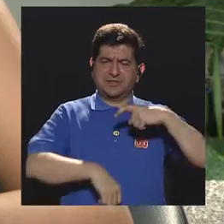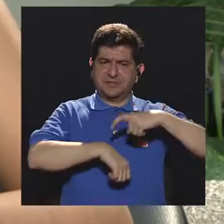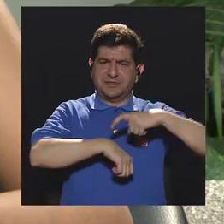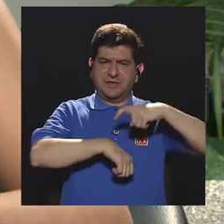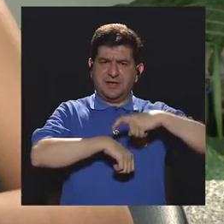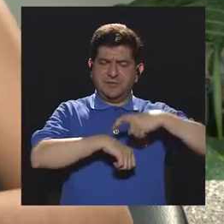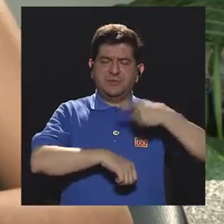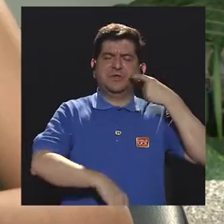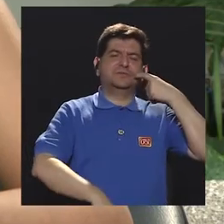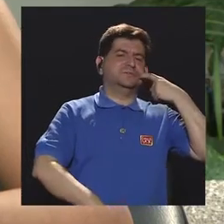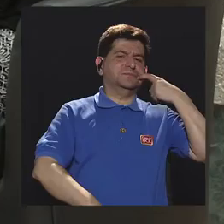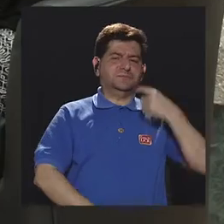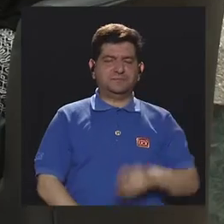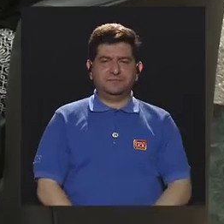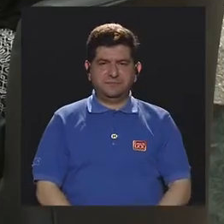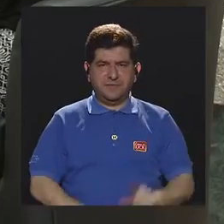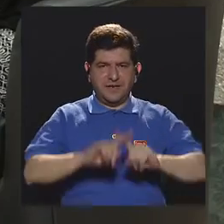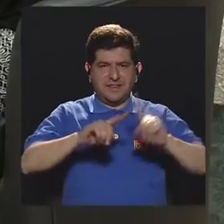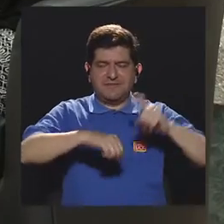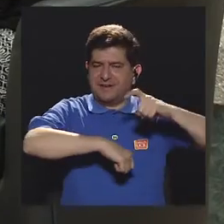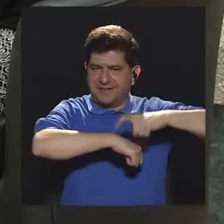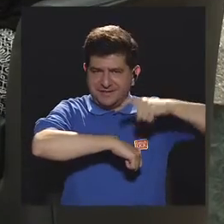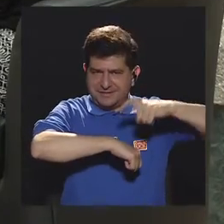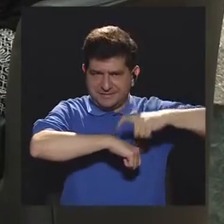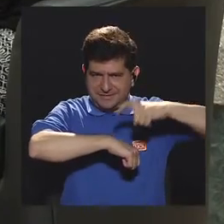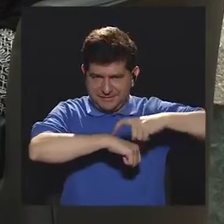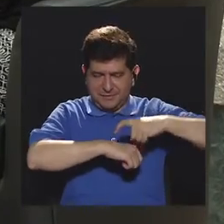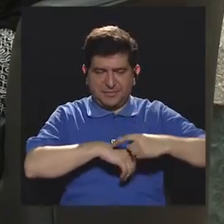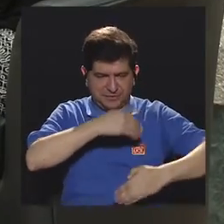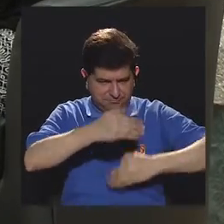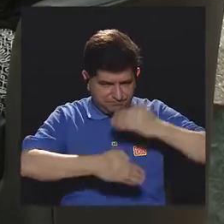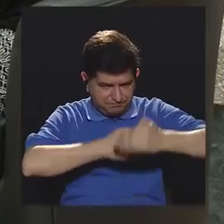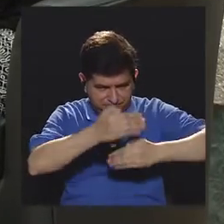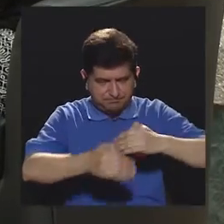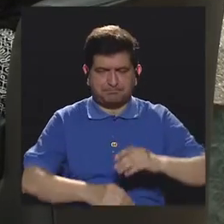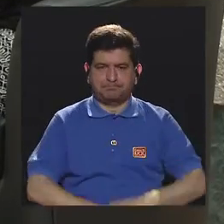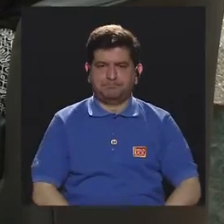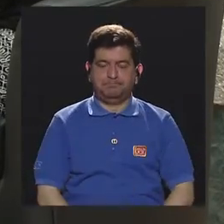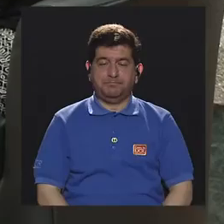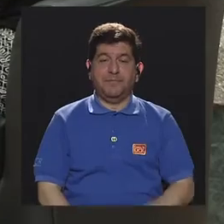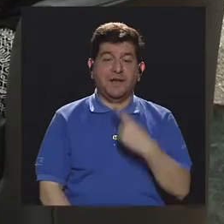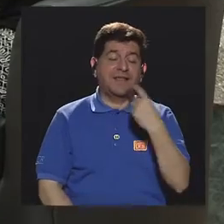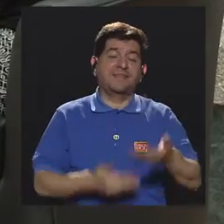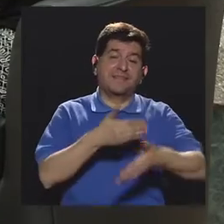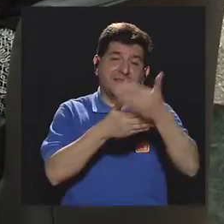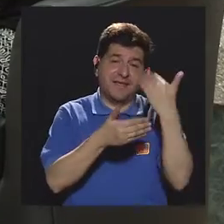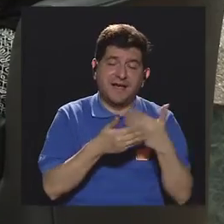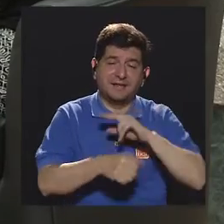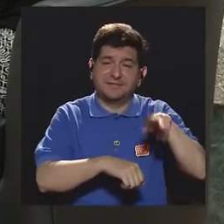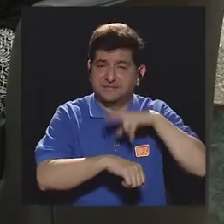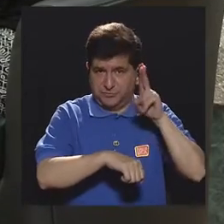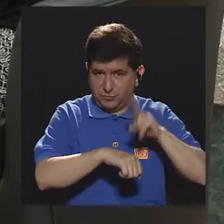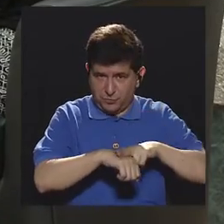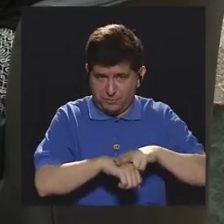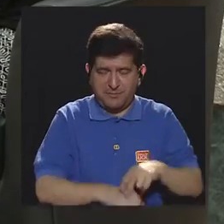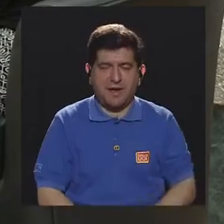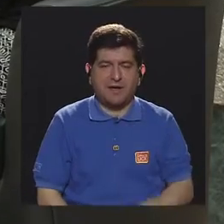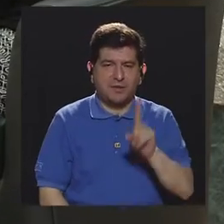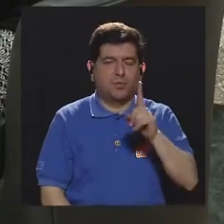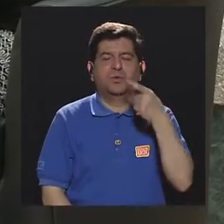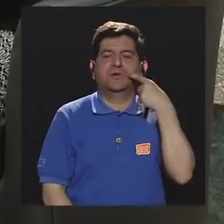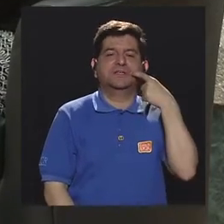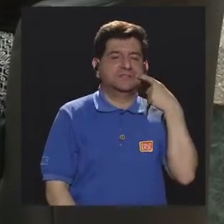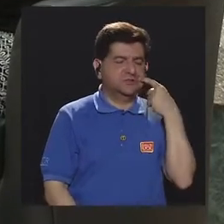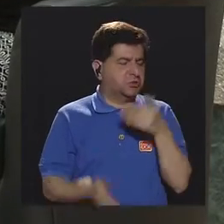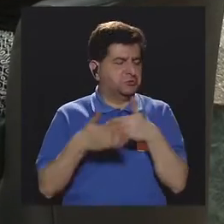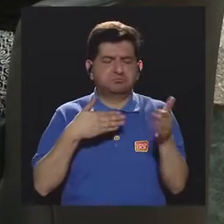están en la adicción, las etapas de este Le decía problema. Que normalmente cualquier